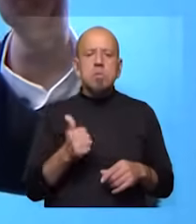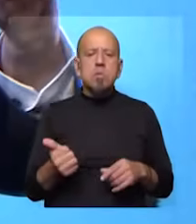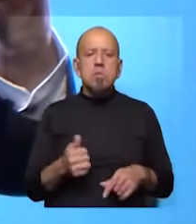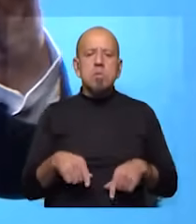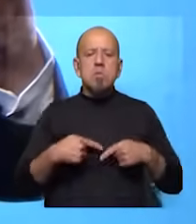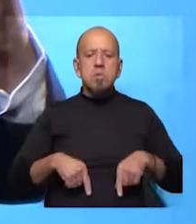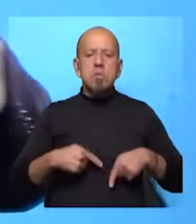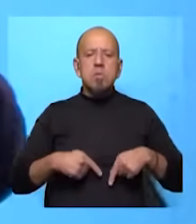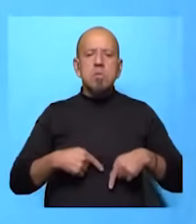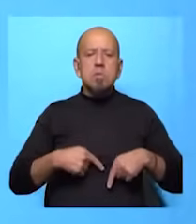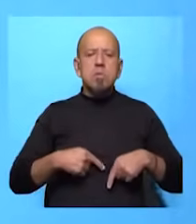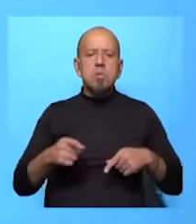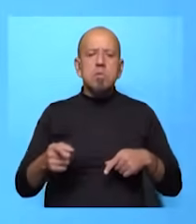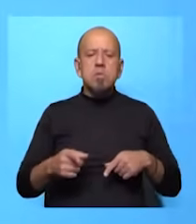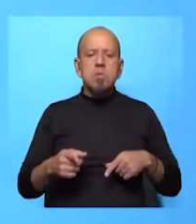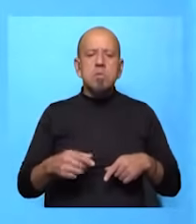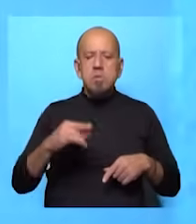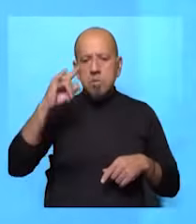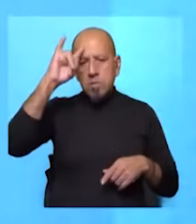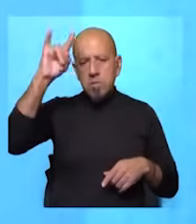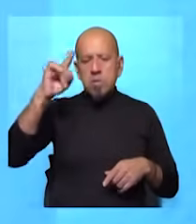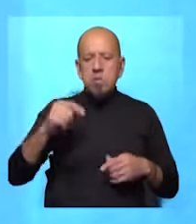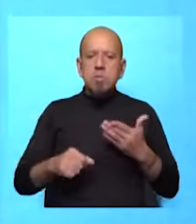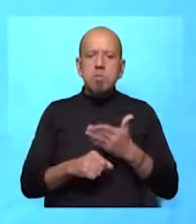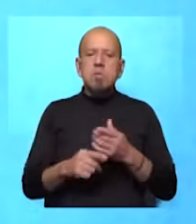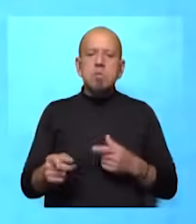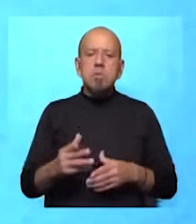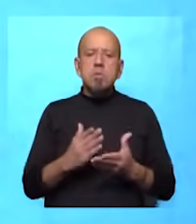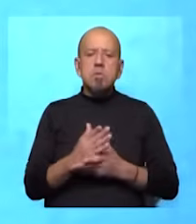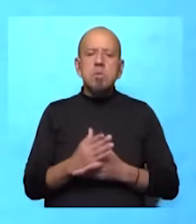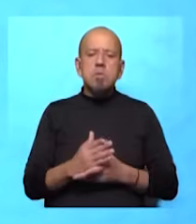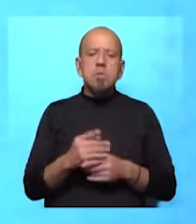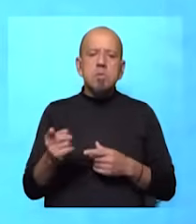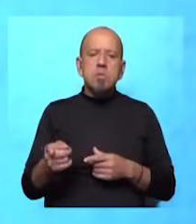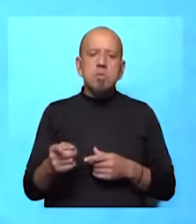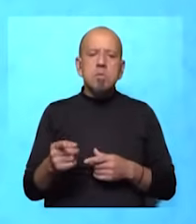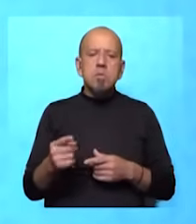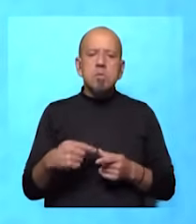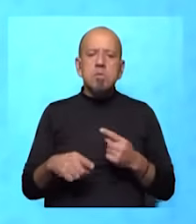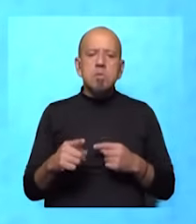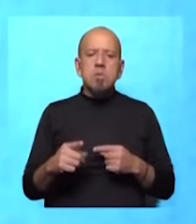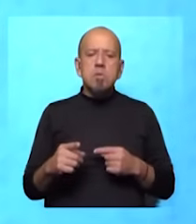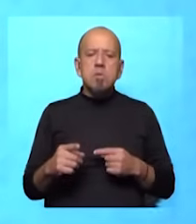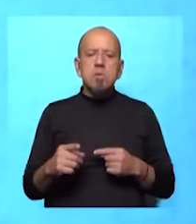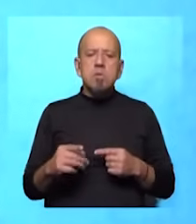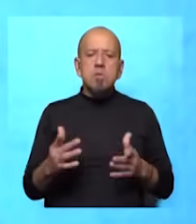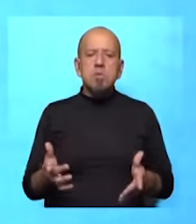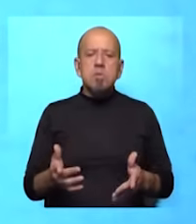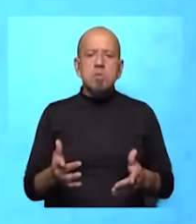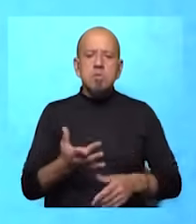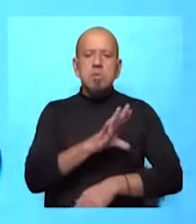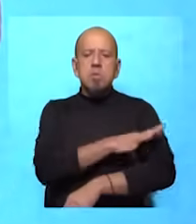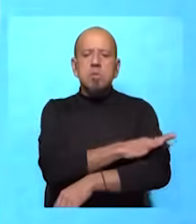lo va a ver a su casa en el Prado a pedirle consejo según lo que dijo en su momento siempre ha destacado la figura del expresidente orsi lanzó su